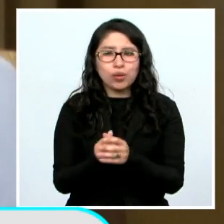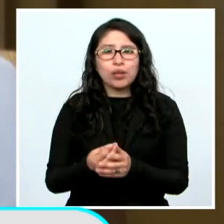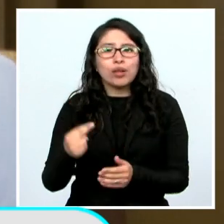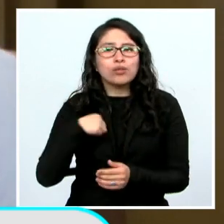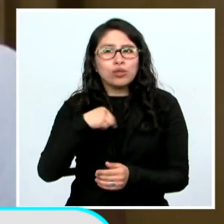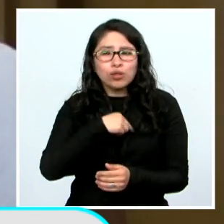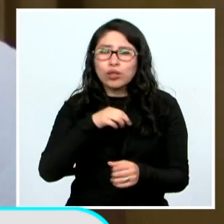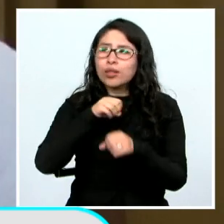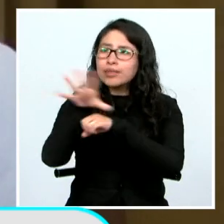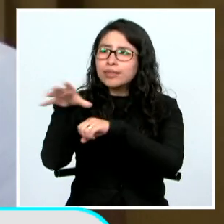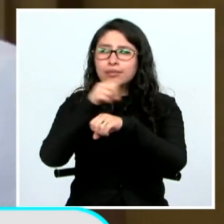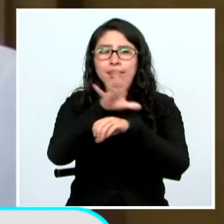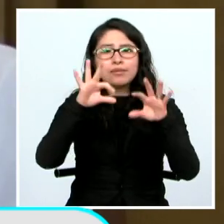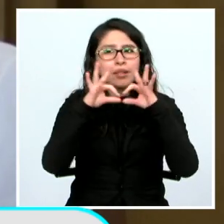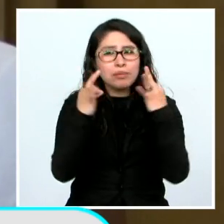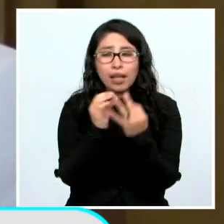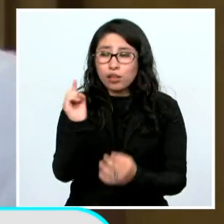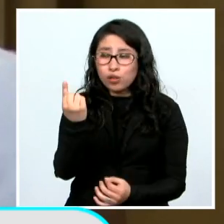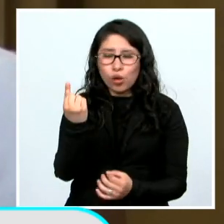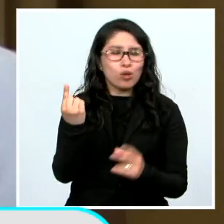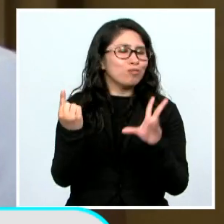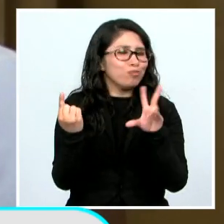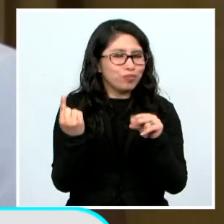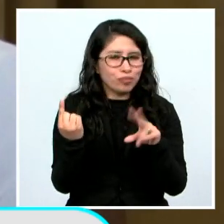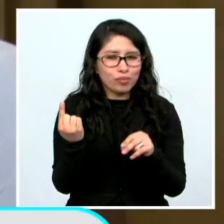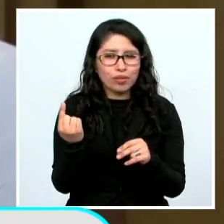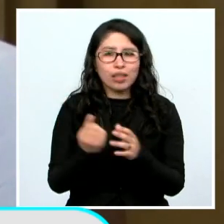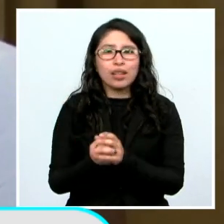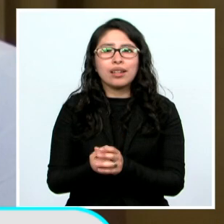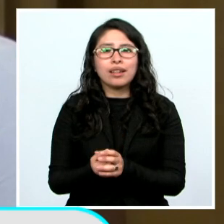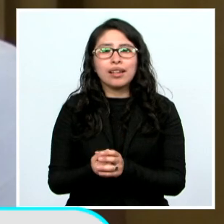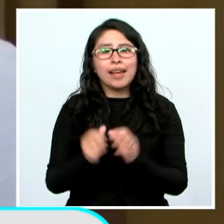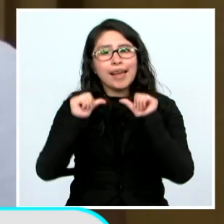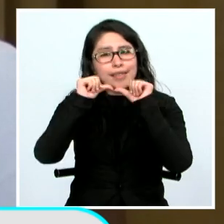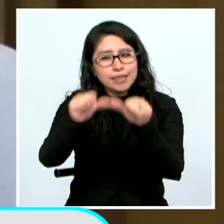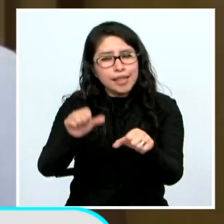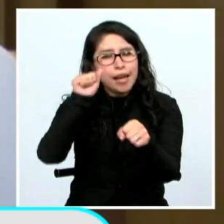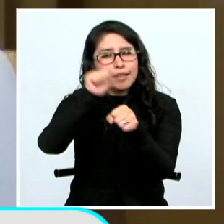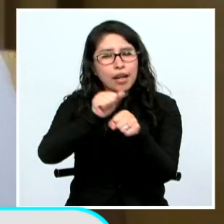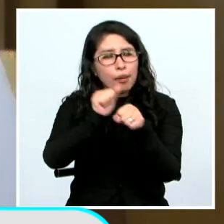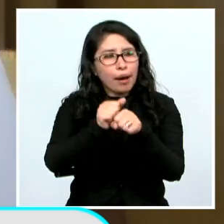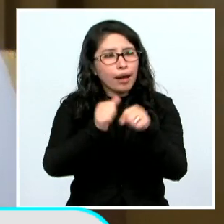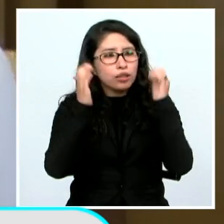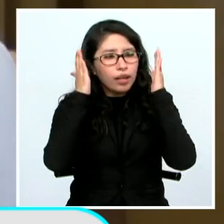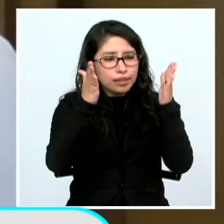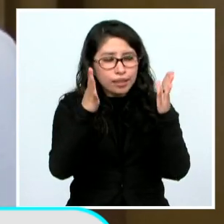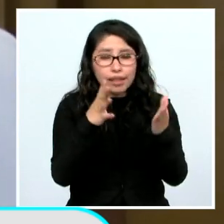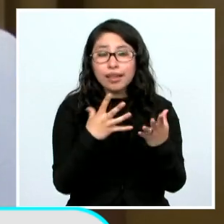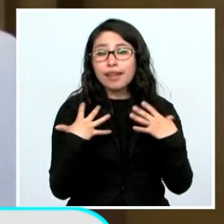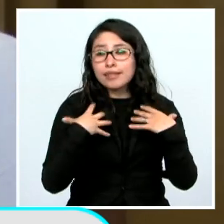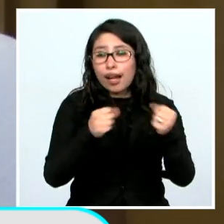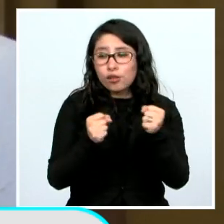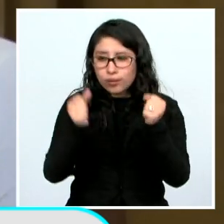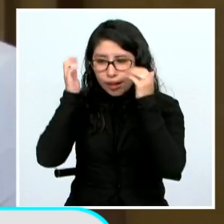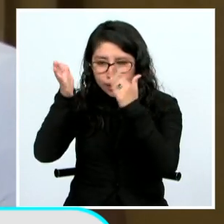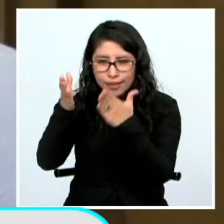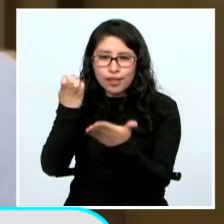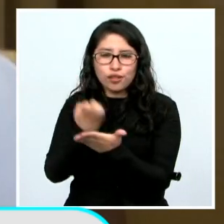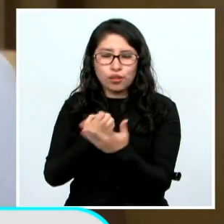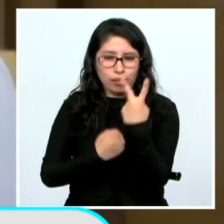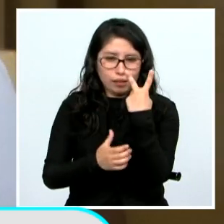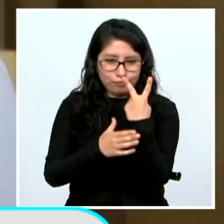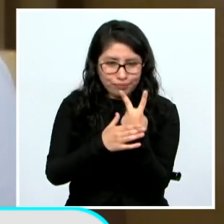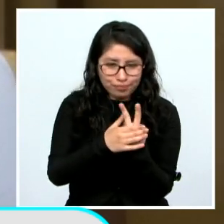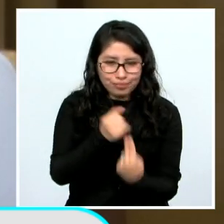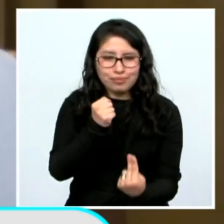solas. Hemos trabajado durante este tiempo en salud y en economía. Y obviamente que en economía,